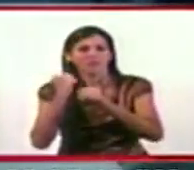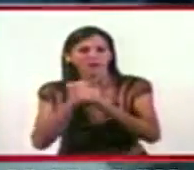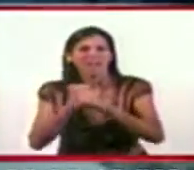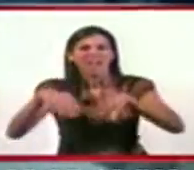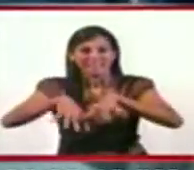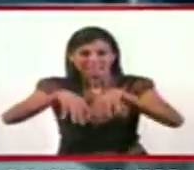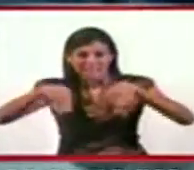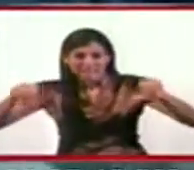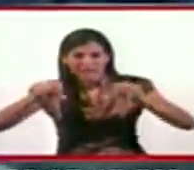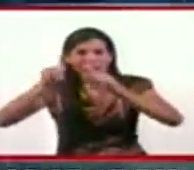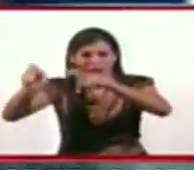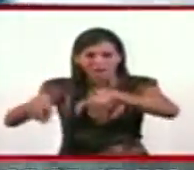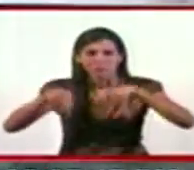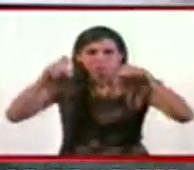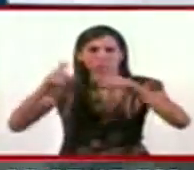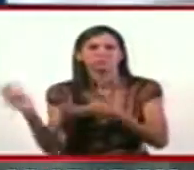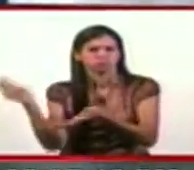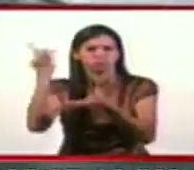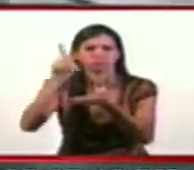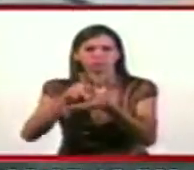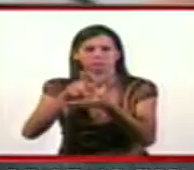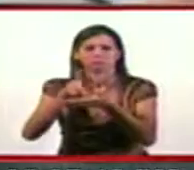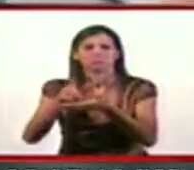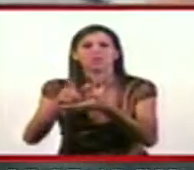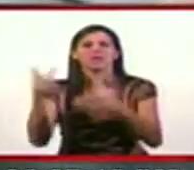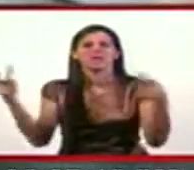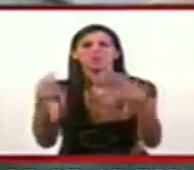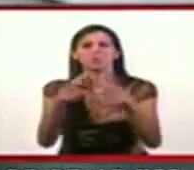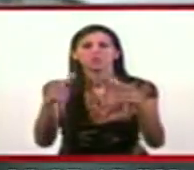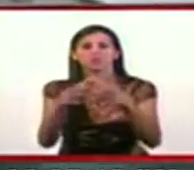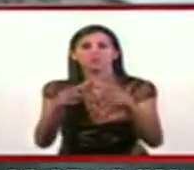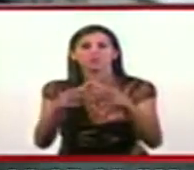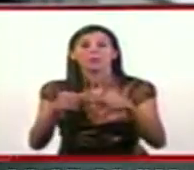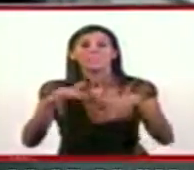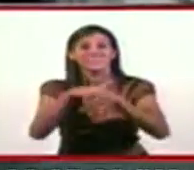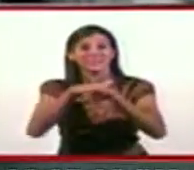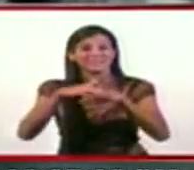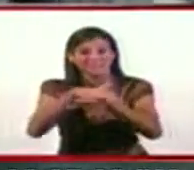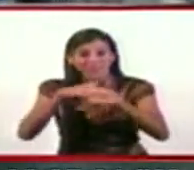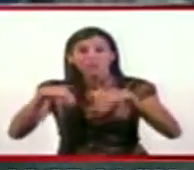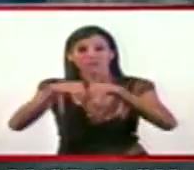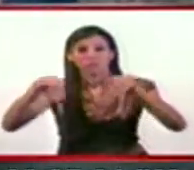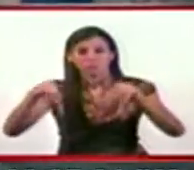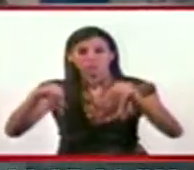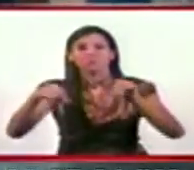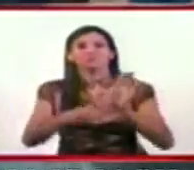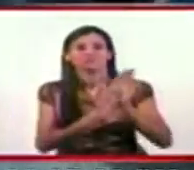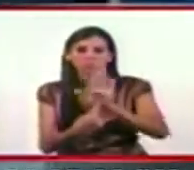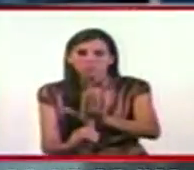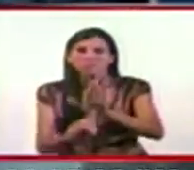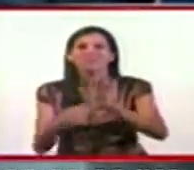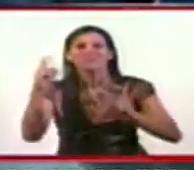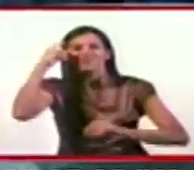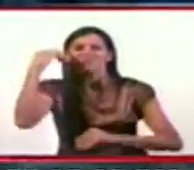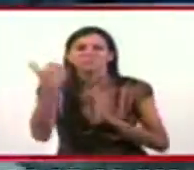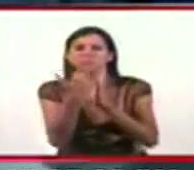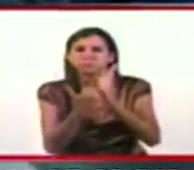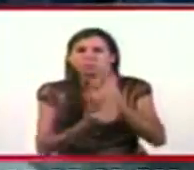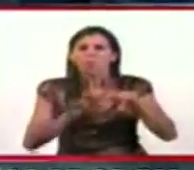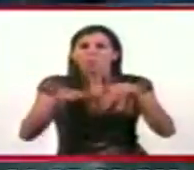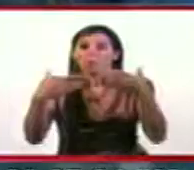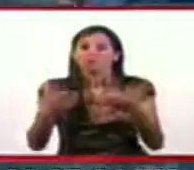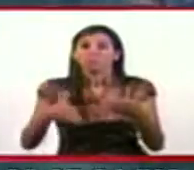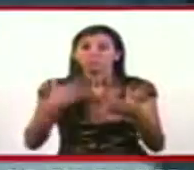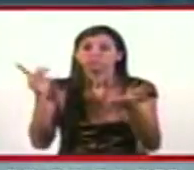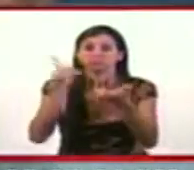el cronograma que ha presentado cada una de las unidades estatales del Ministerio del Poder Popular para Agricultura y Tierra, a participar en las asambleas agrarias parroquiales